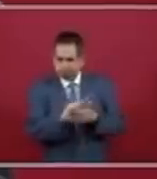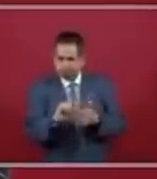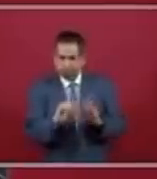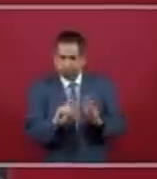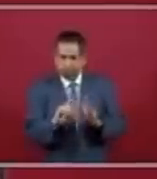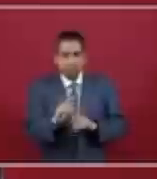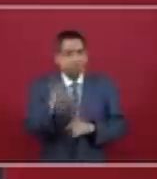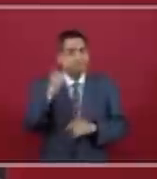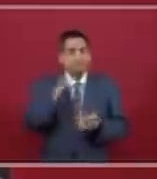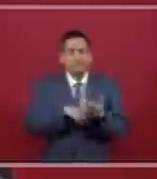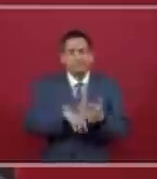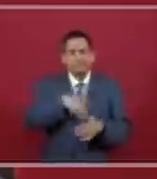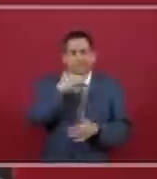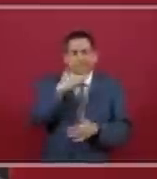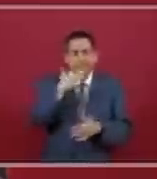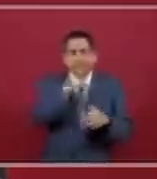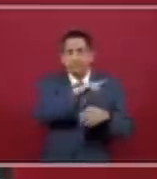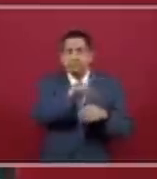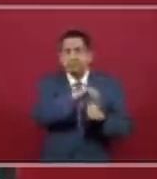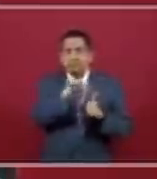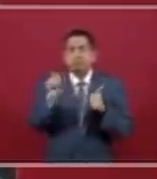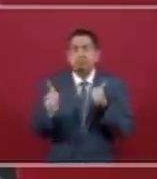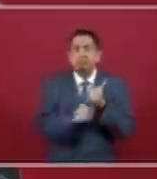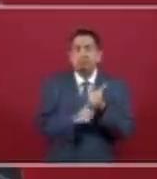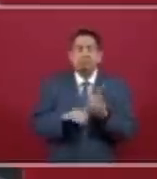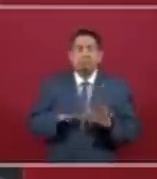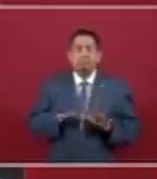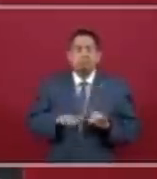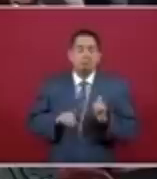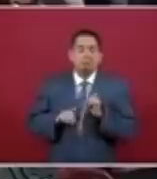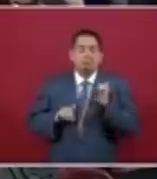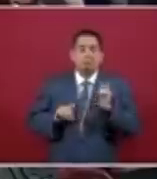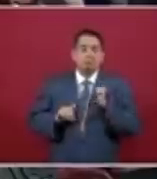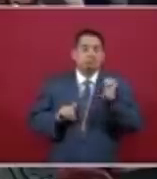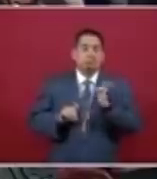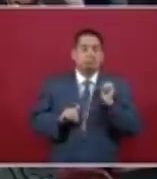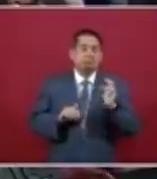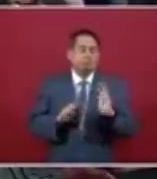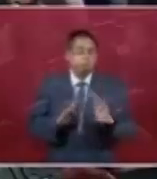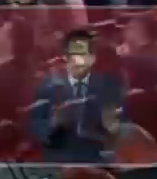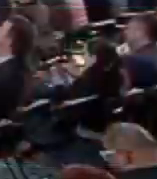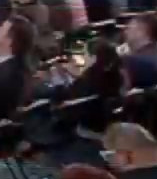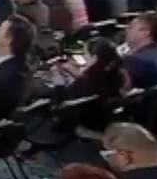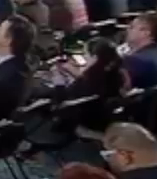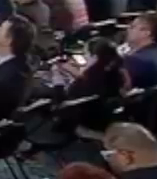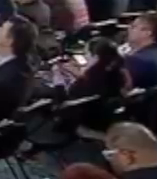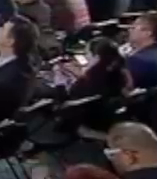estaban totalmente al servicio de intereses particulares.